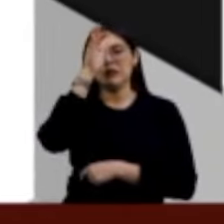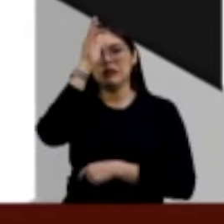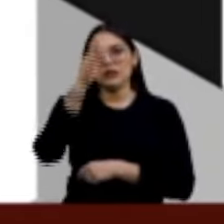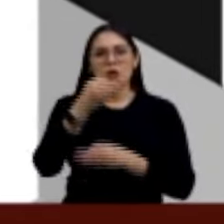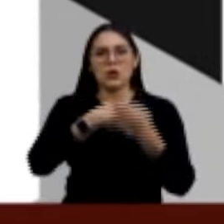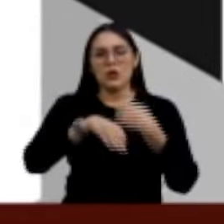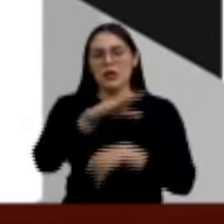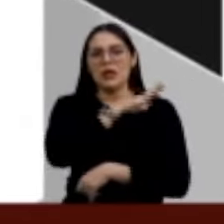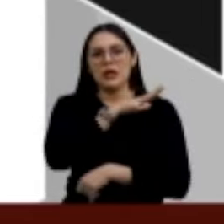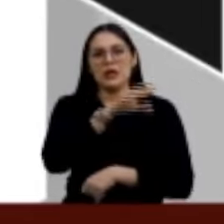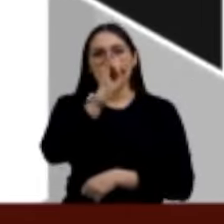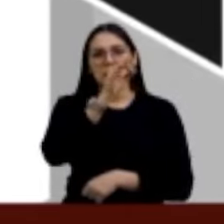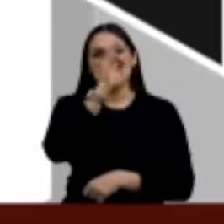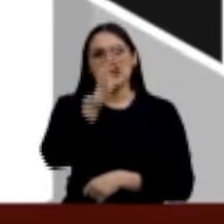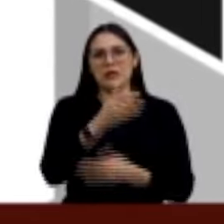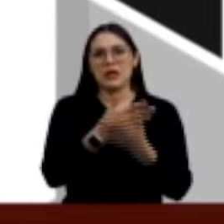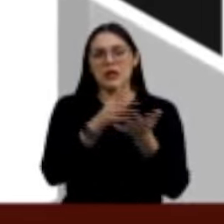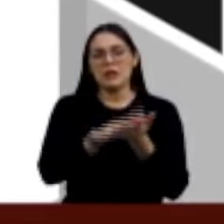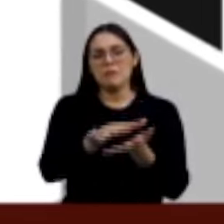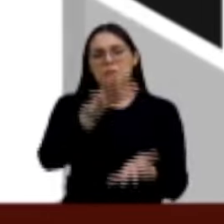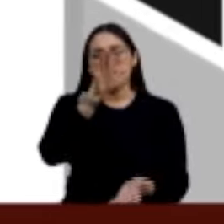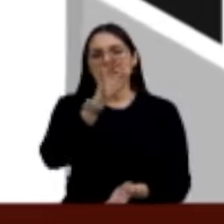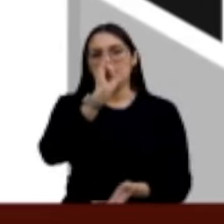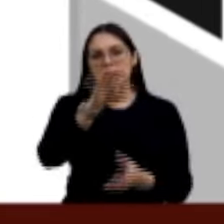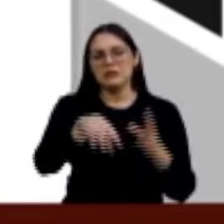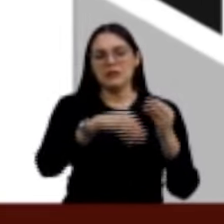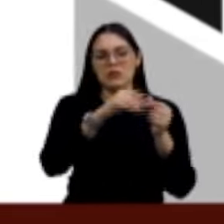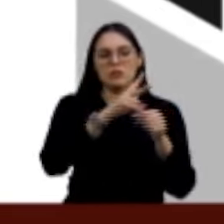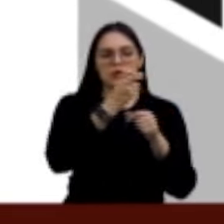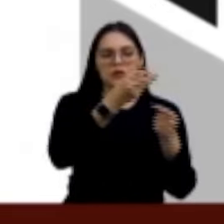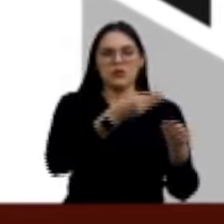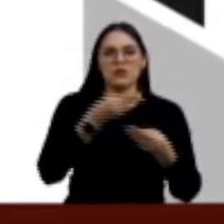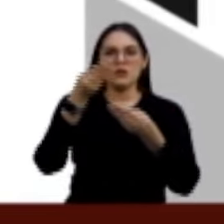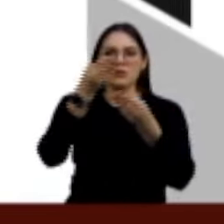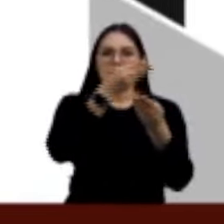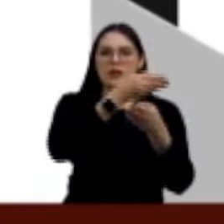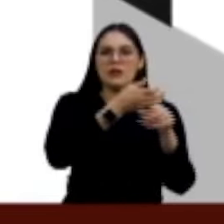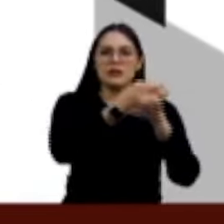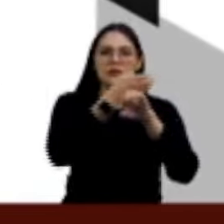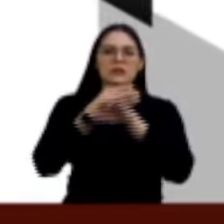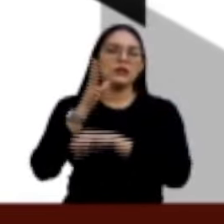general y en lo particular con mayoría calificada, por lo que fue enviada a las legislaturas estatales.